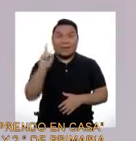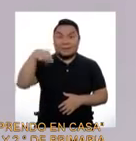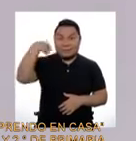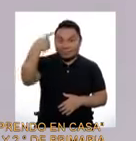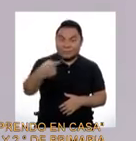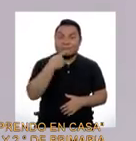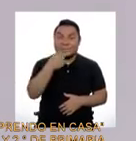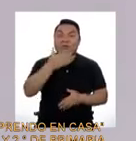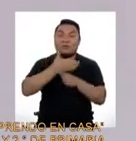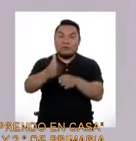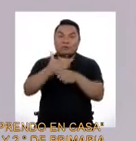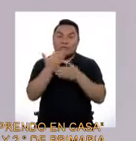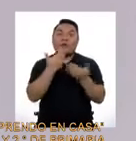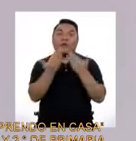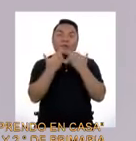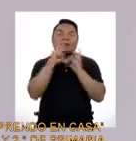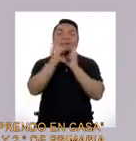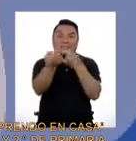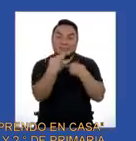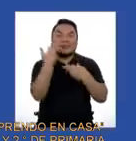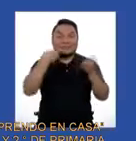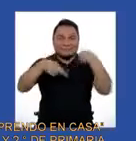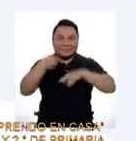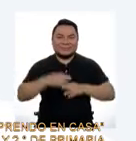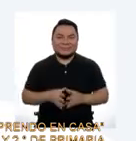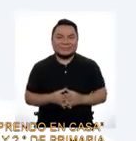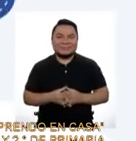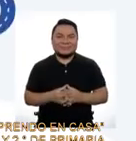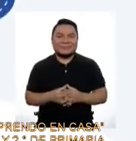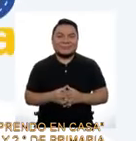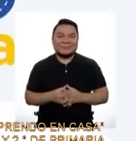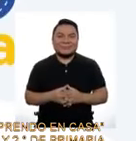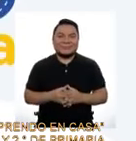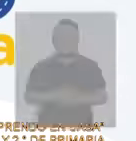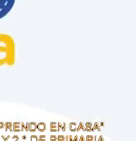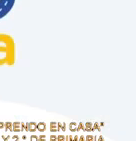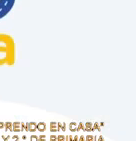bloque compartiremos nuestras respuestas. Ya regresamos.